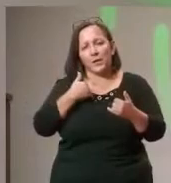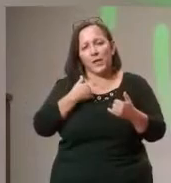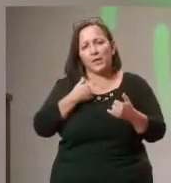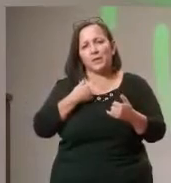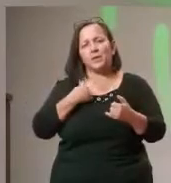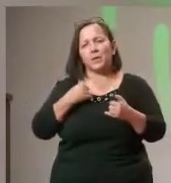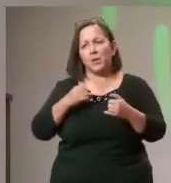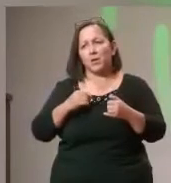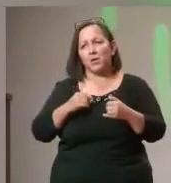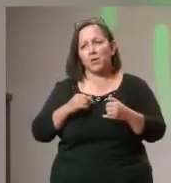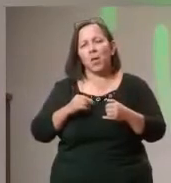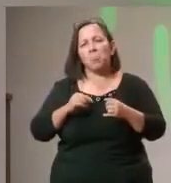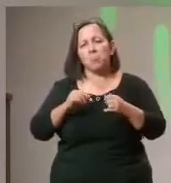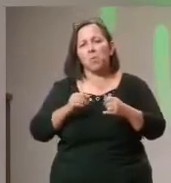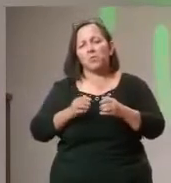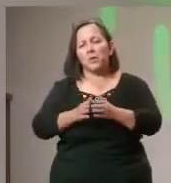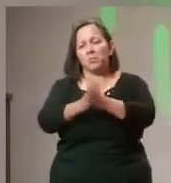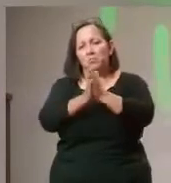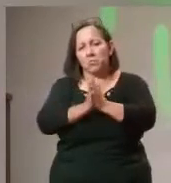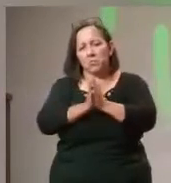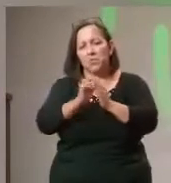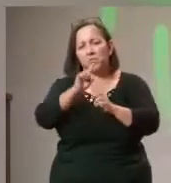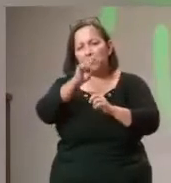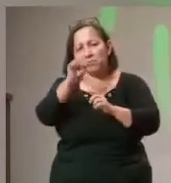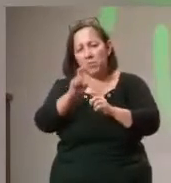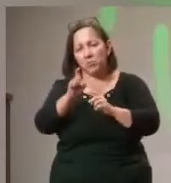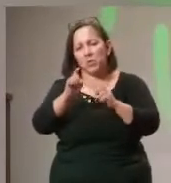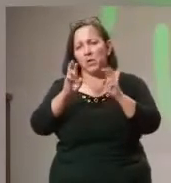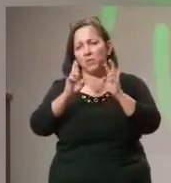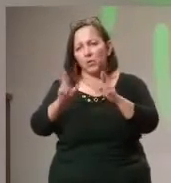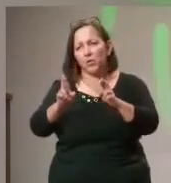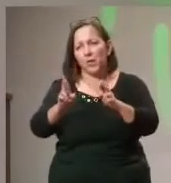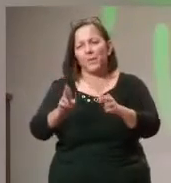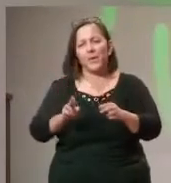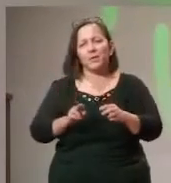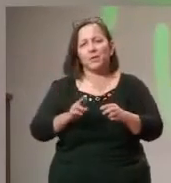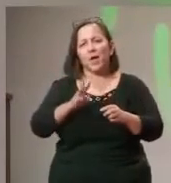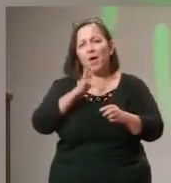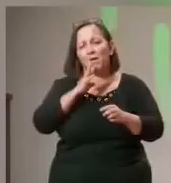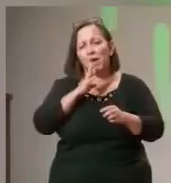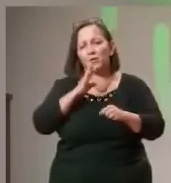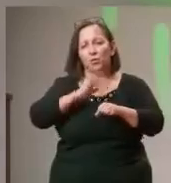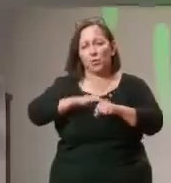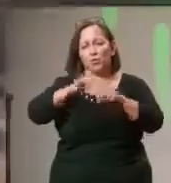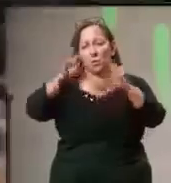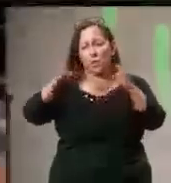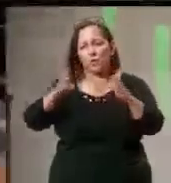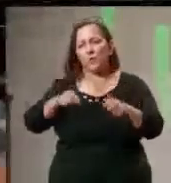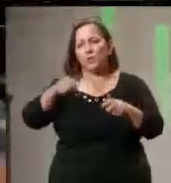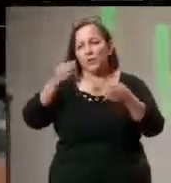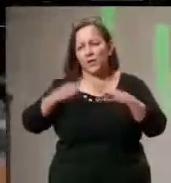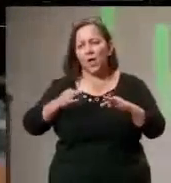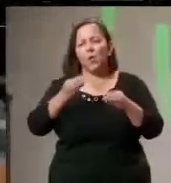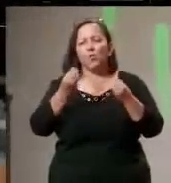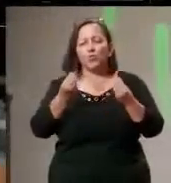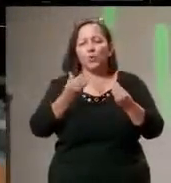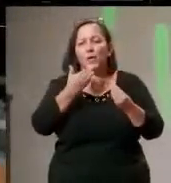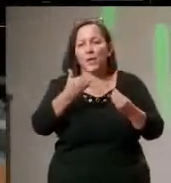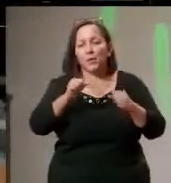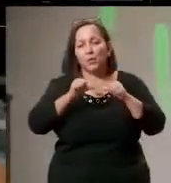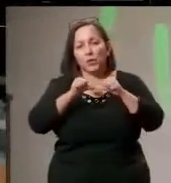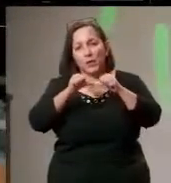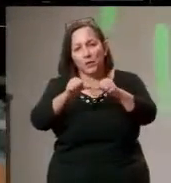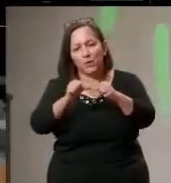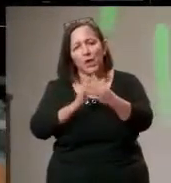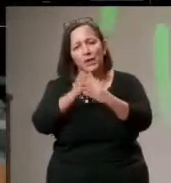de recibir unas cuantas consultas para conversar de los temas que hemos tratado esta mañana. Muchas gracias por seguirnos